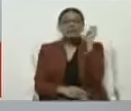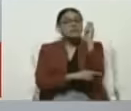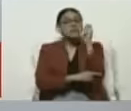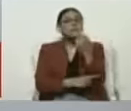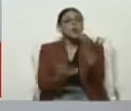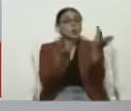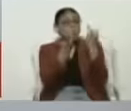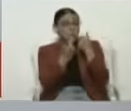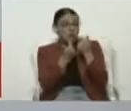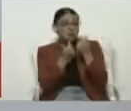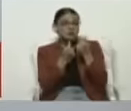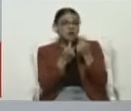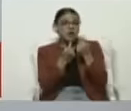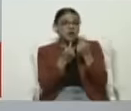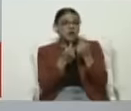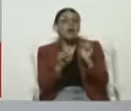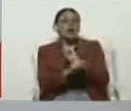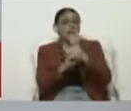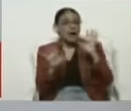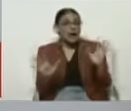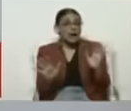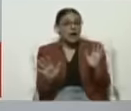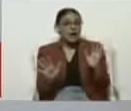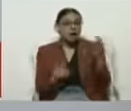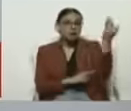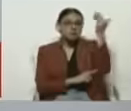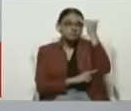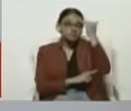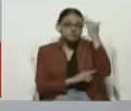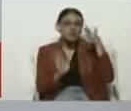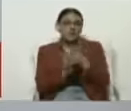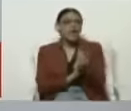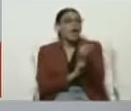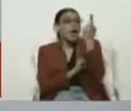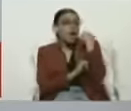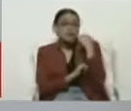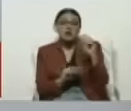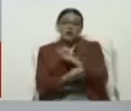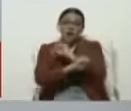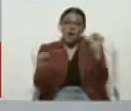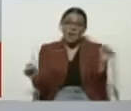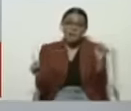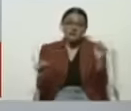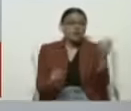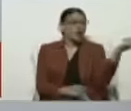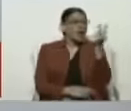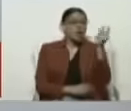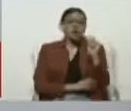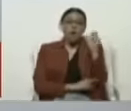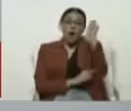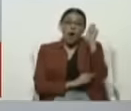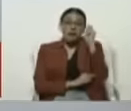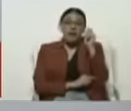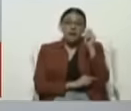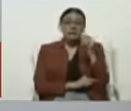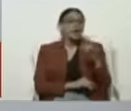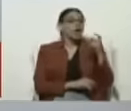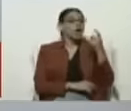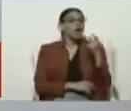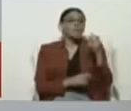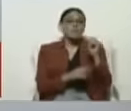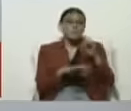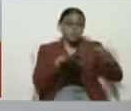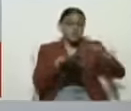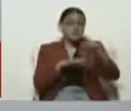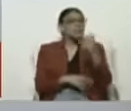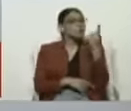claramente, como sabemos nosotros, que el día de ayer en la mañana, ambos, alcalde, el del municipio Rojas y el